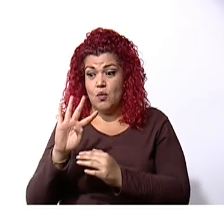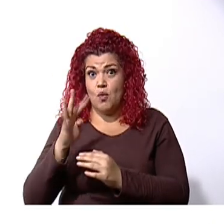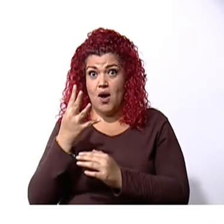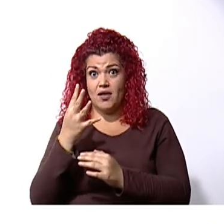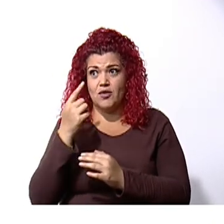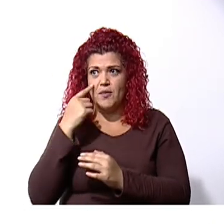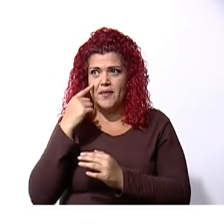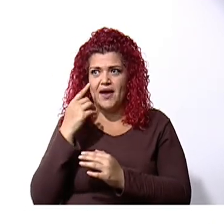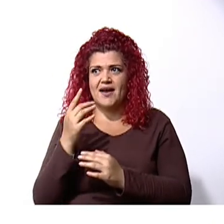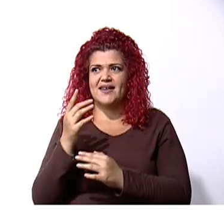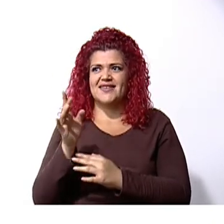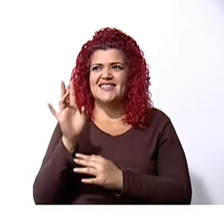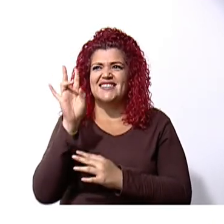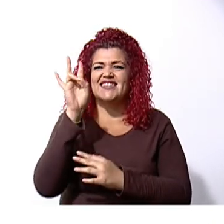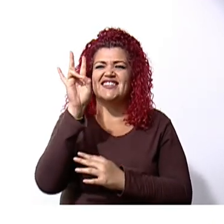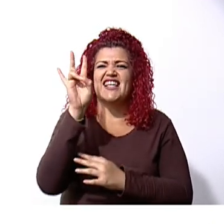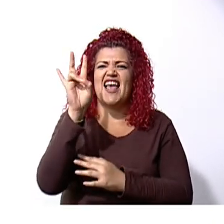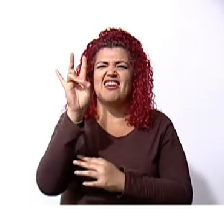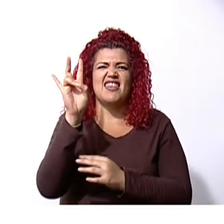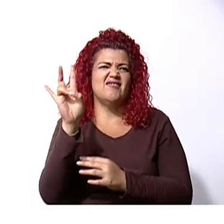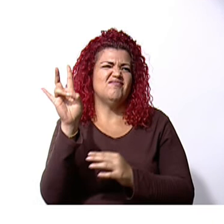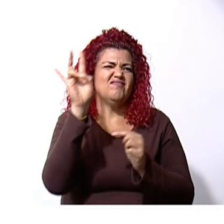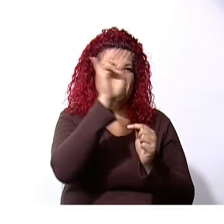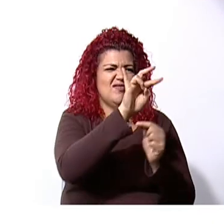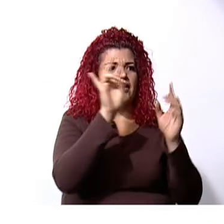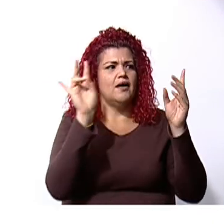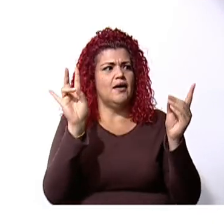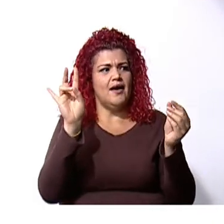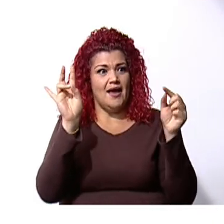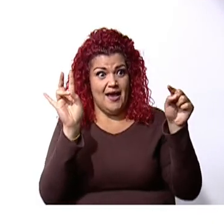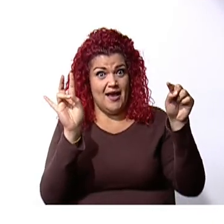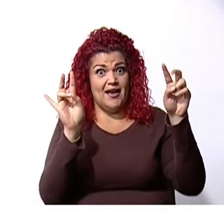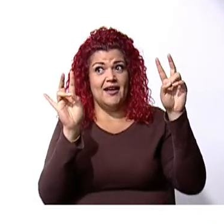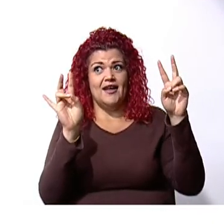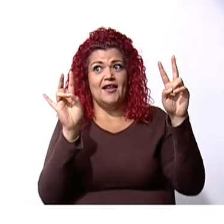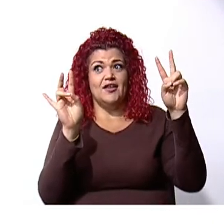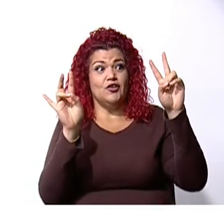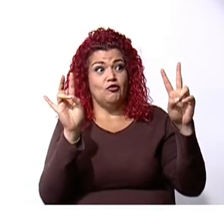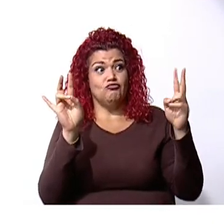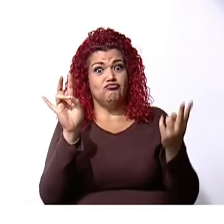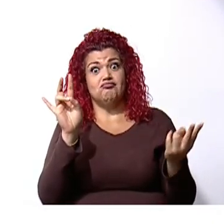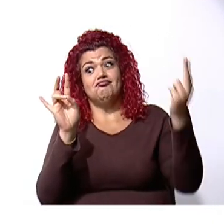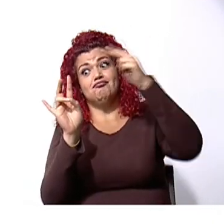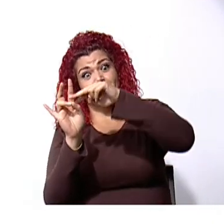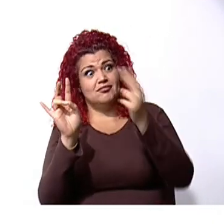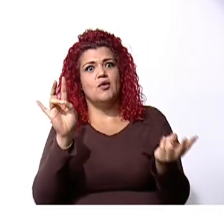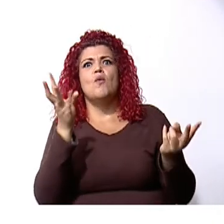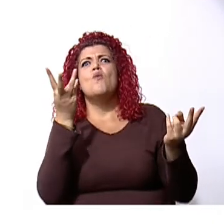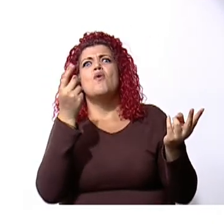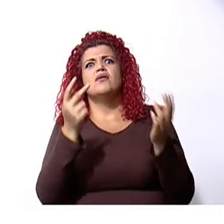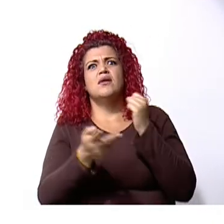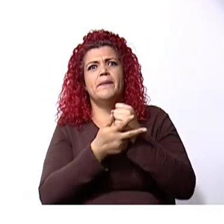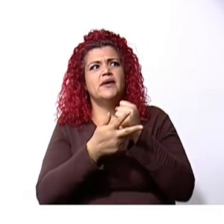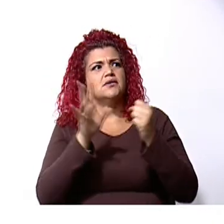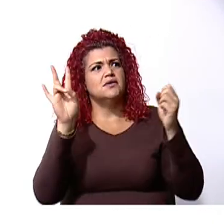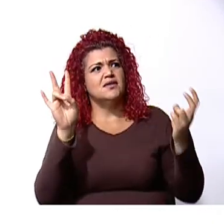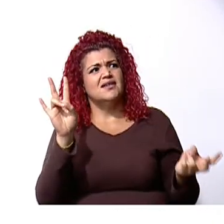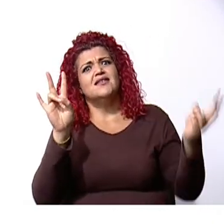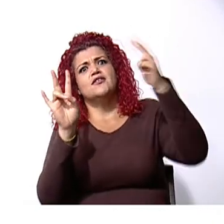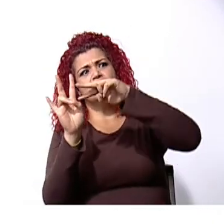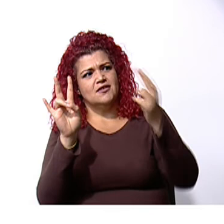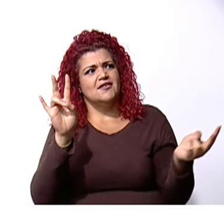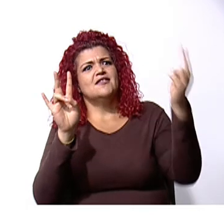4 es 7 veces más que el lado del cuadrado 1, al igual que su